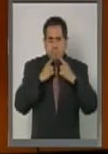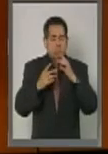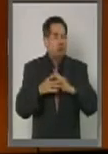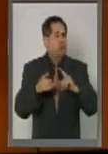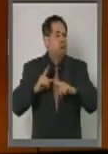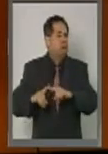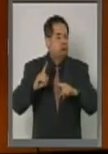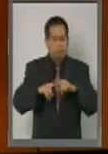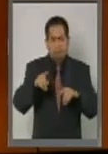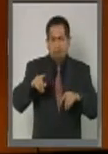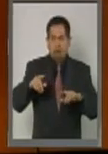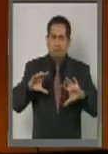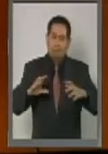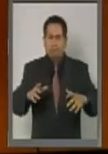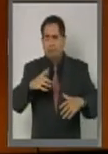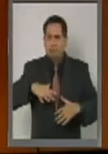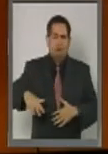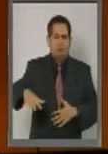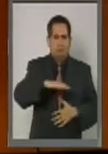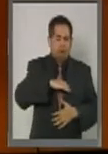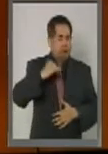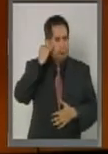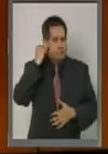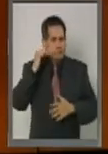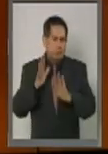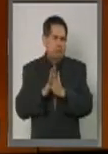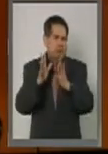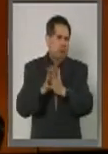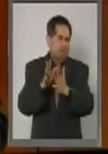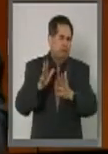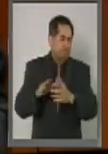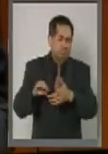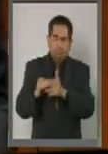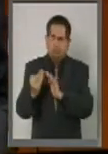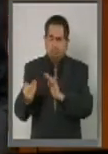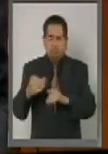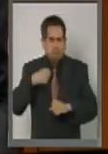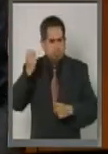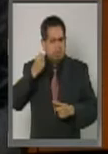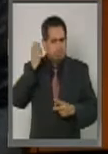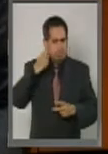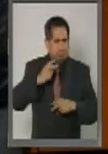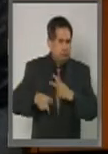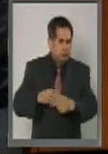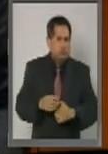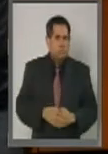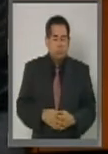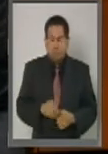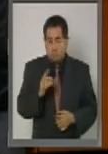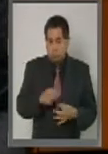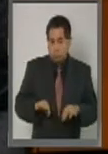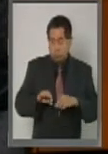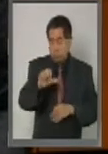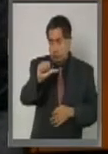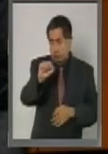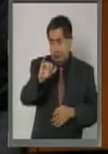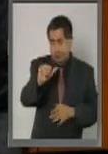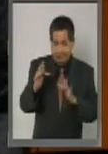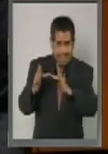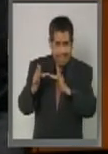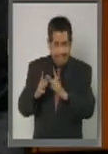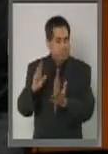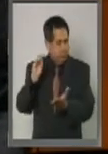distintos foros multilaterales de la región. Una de las prioridades y las oportunidades que tenemos con Asia es la